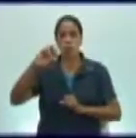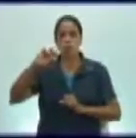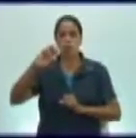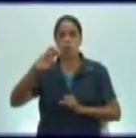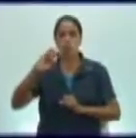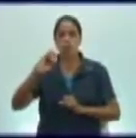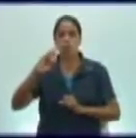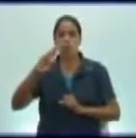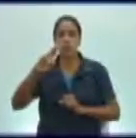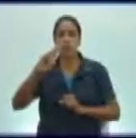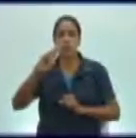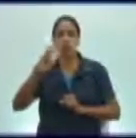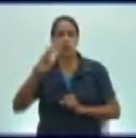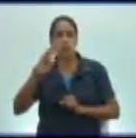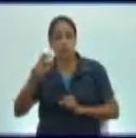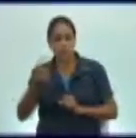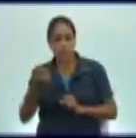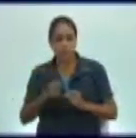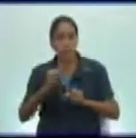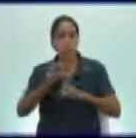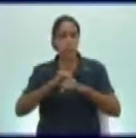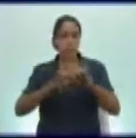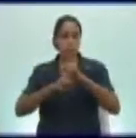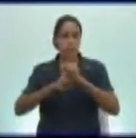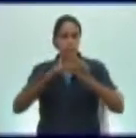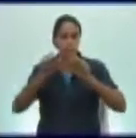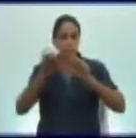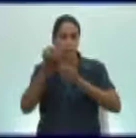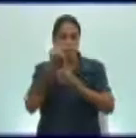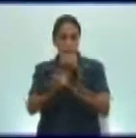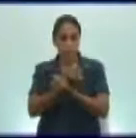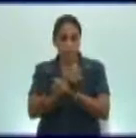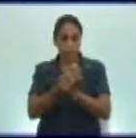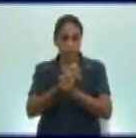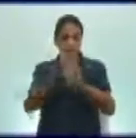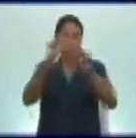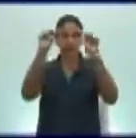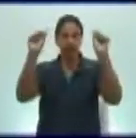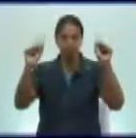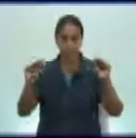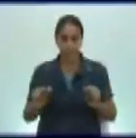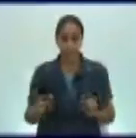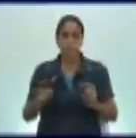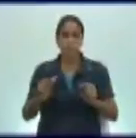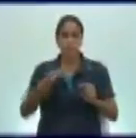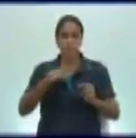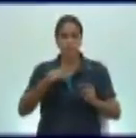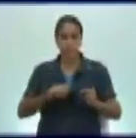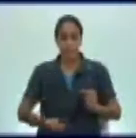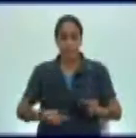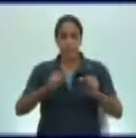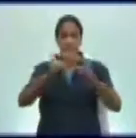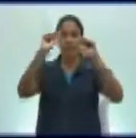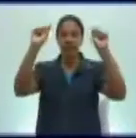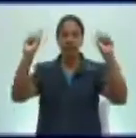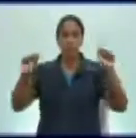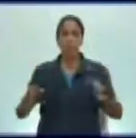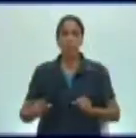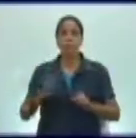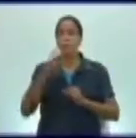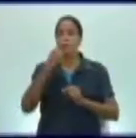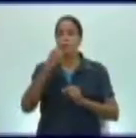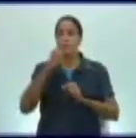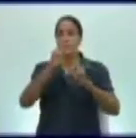estructuras esqueléticas, el sistema digestivo, el sistema respiratorio y el sistema nervioso y